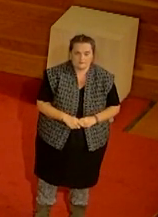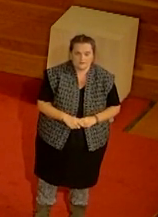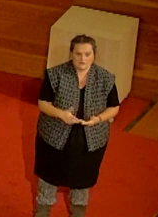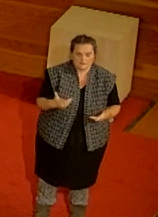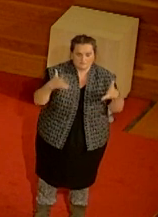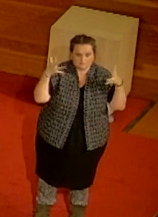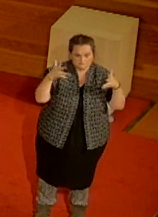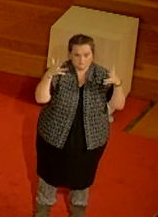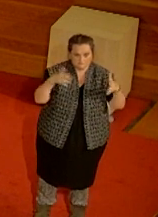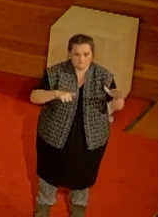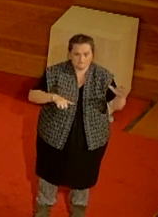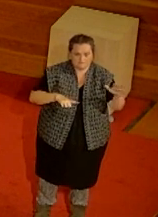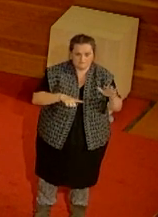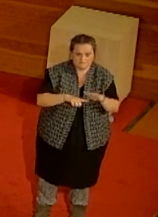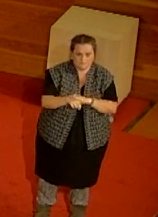adamy